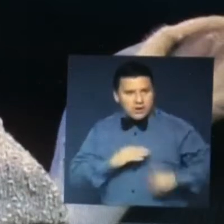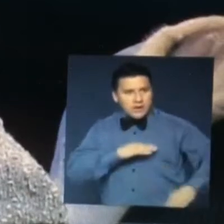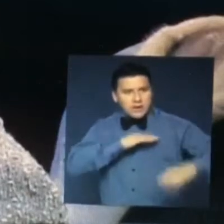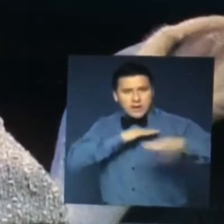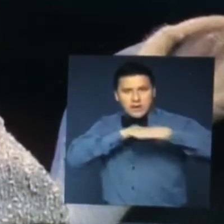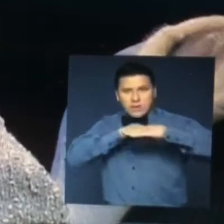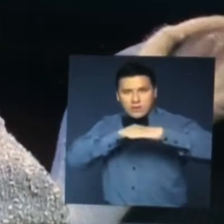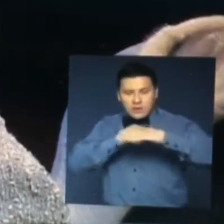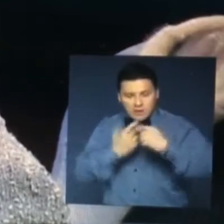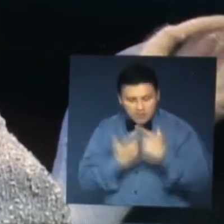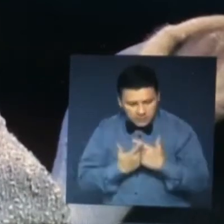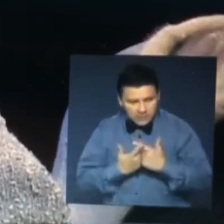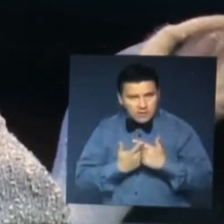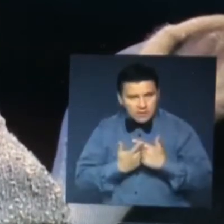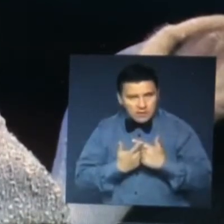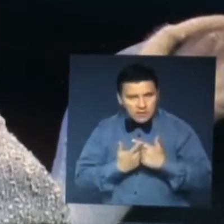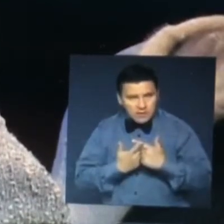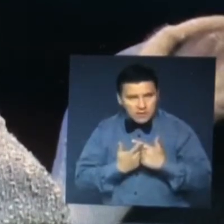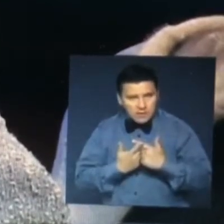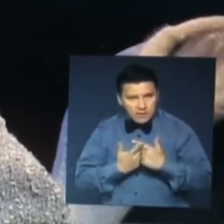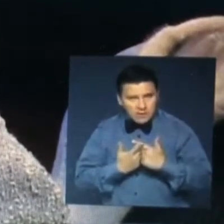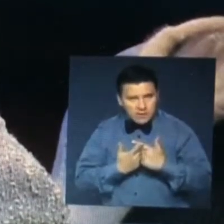igualdad, libertad en todas sus